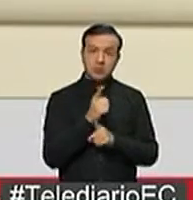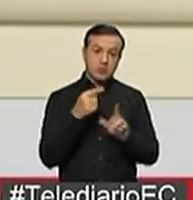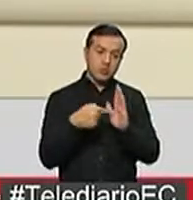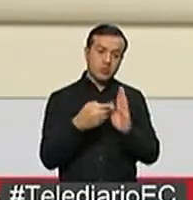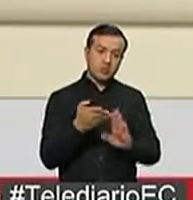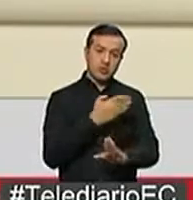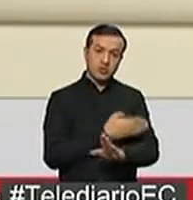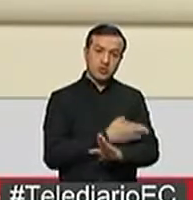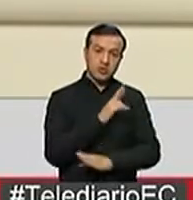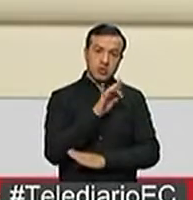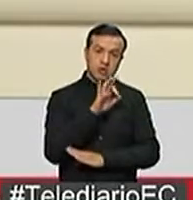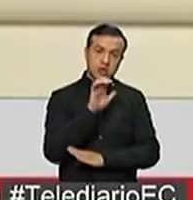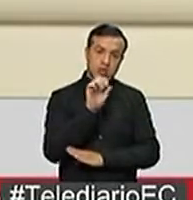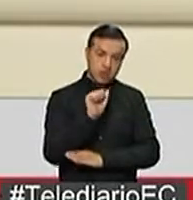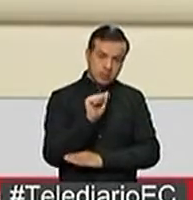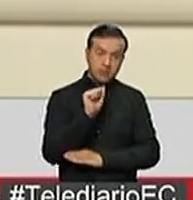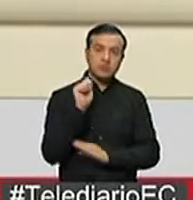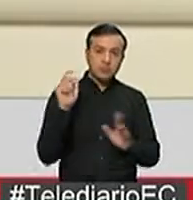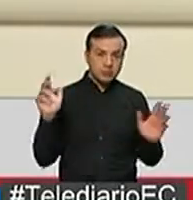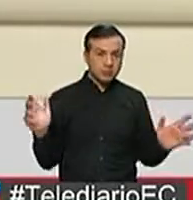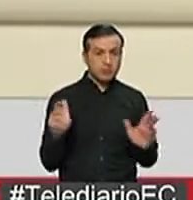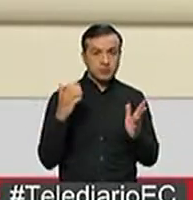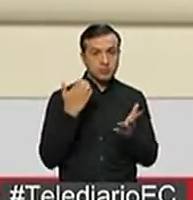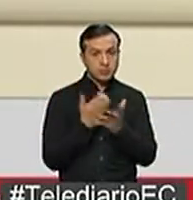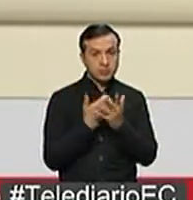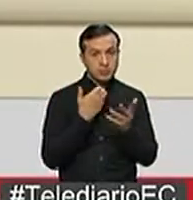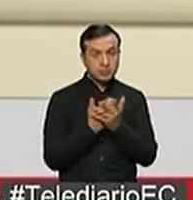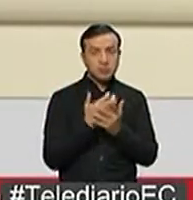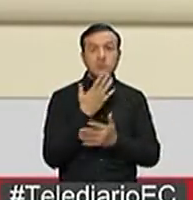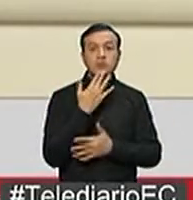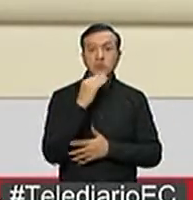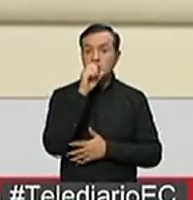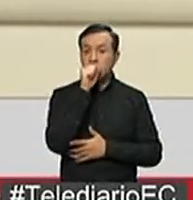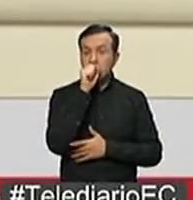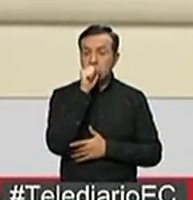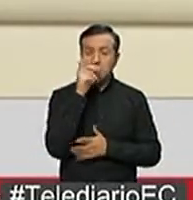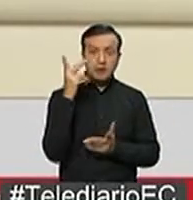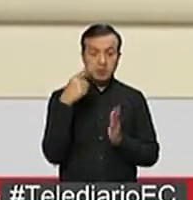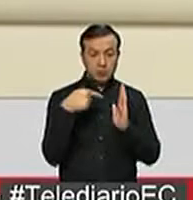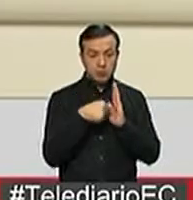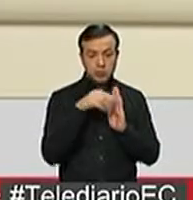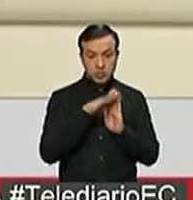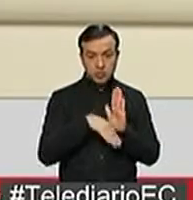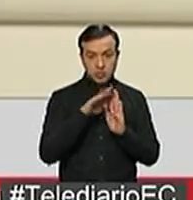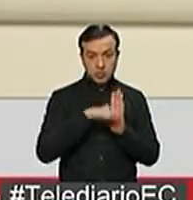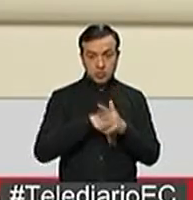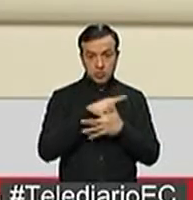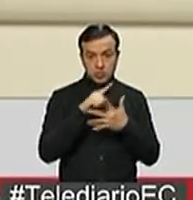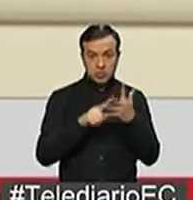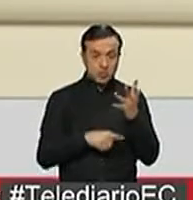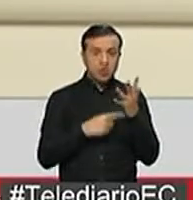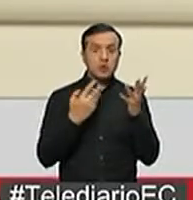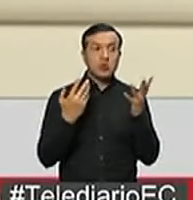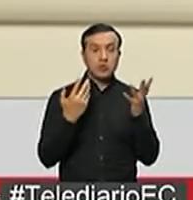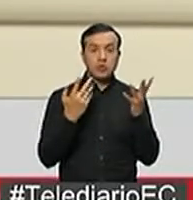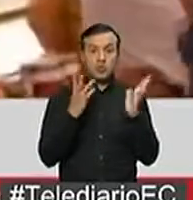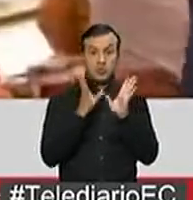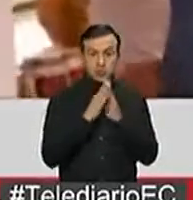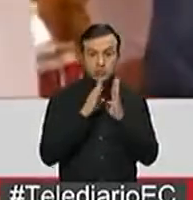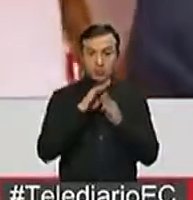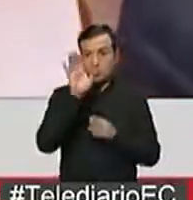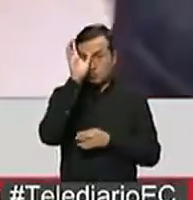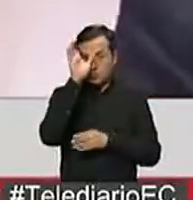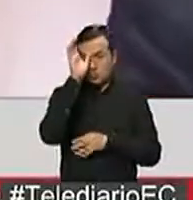impuesto a la renta, el fomento a la economía naranja, la disminución de impuestos para los emprendimientos culturales y los eventos culturales.